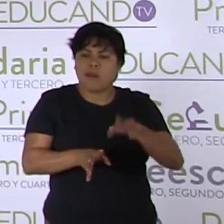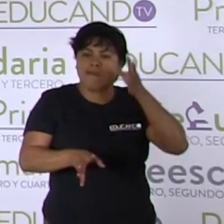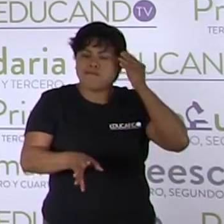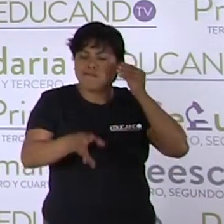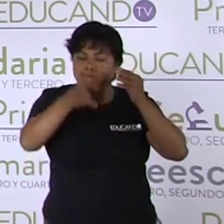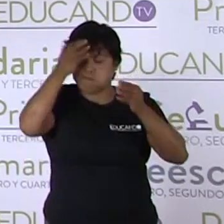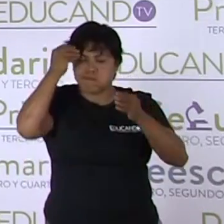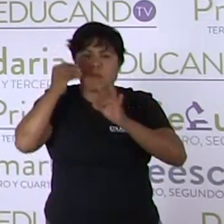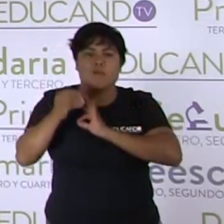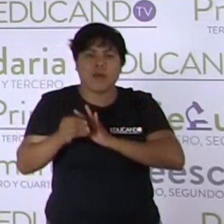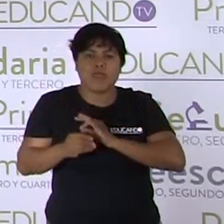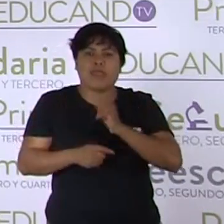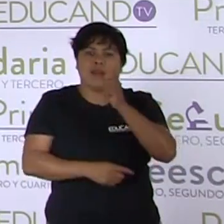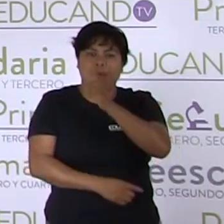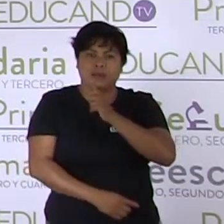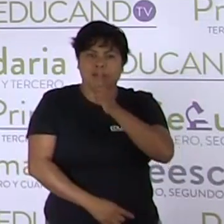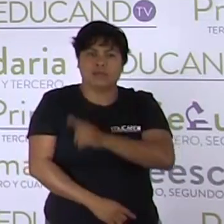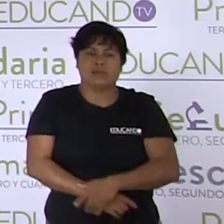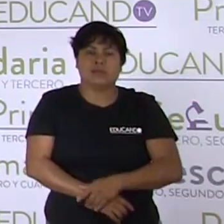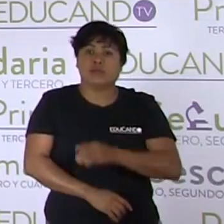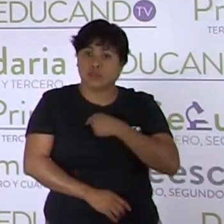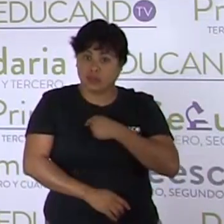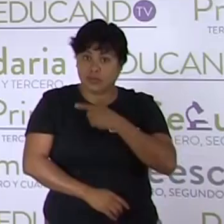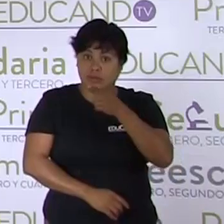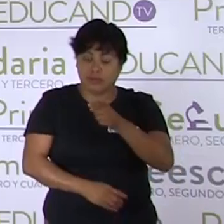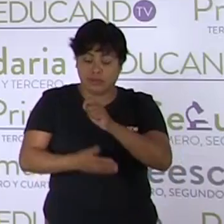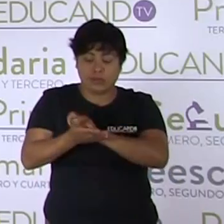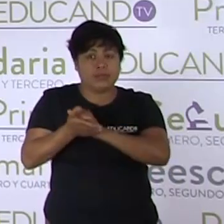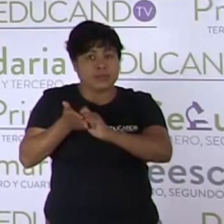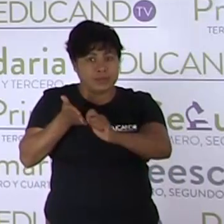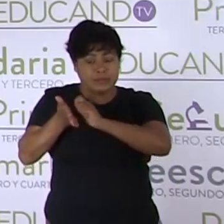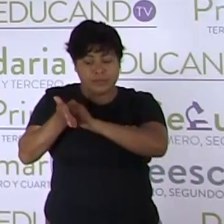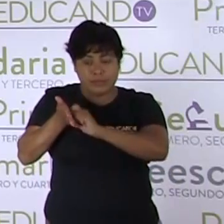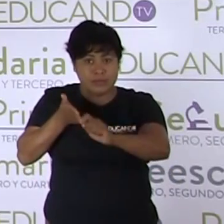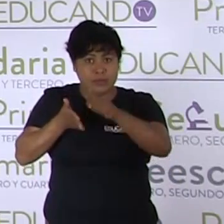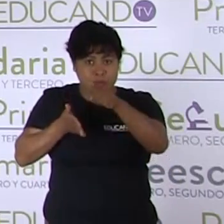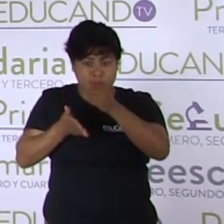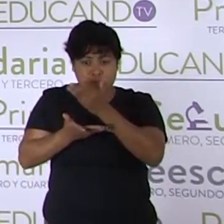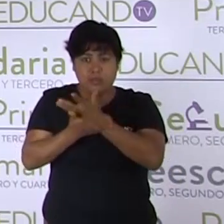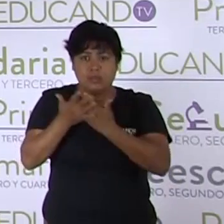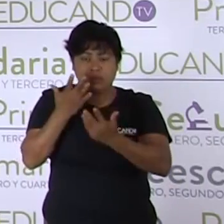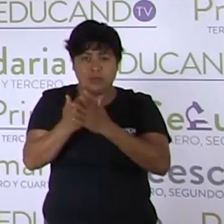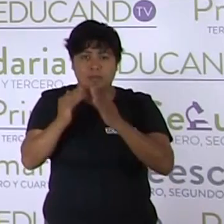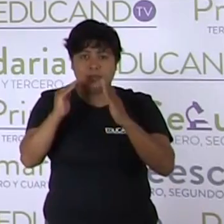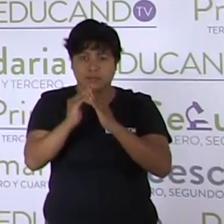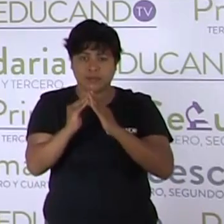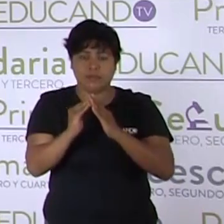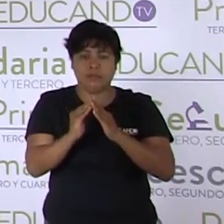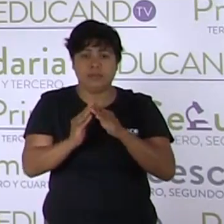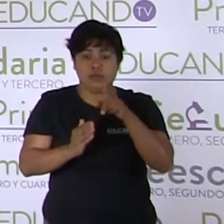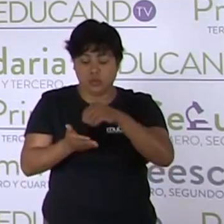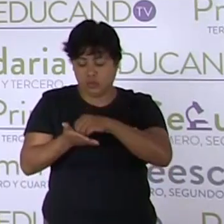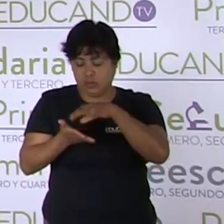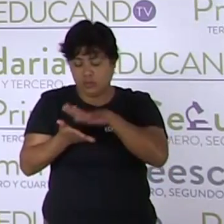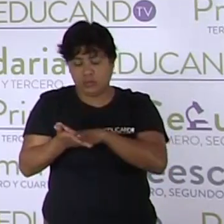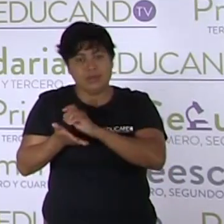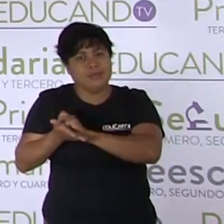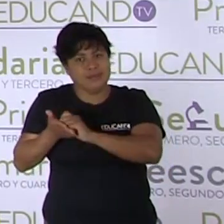vocabulario. Te invito, pues, que marques, que subrayes, que